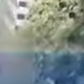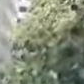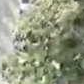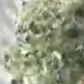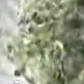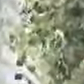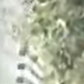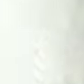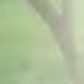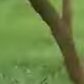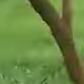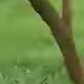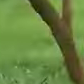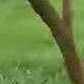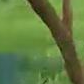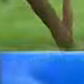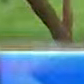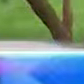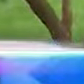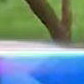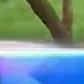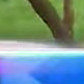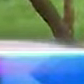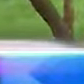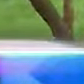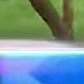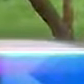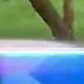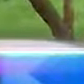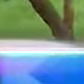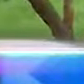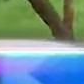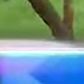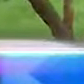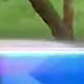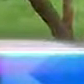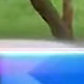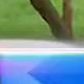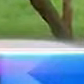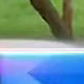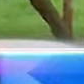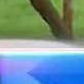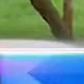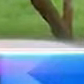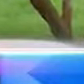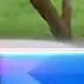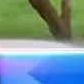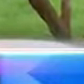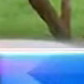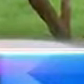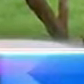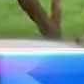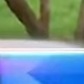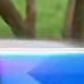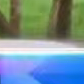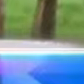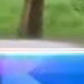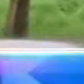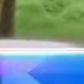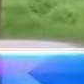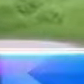con Alison Corral desde el parque La Moya. Allá también está crecido toda la hierba. Eso es más, los